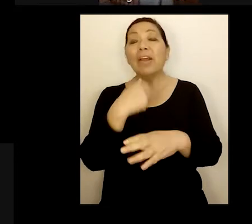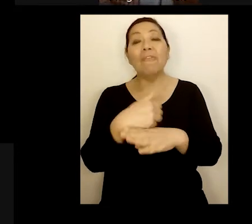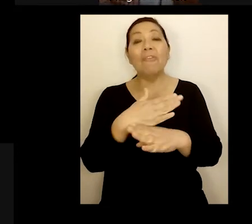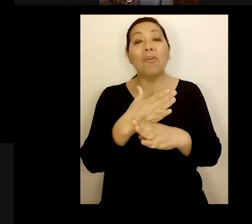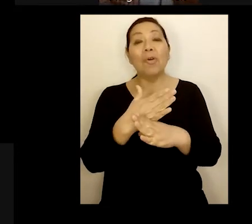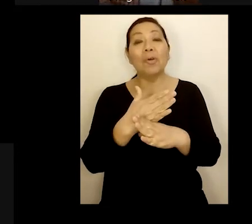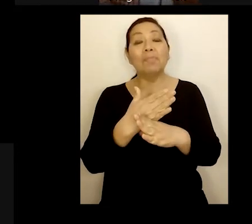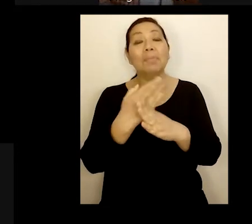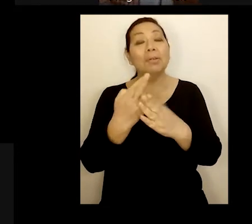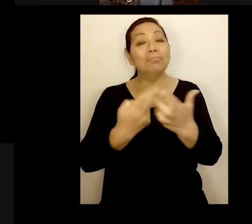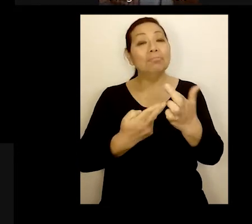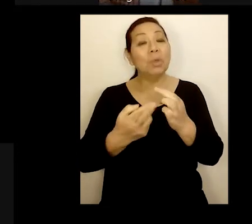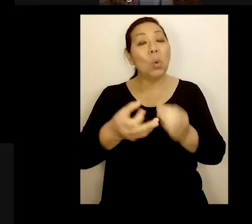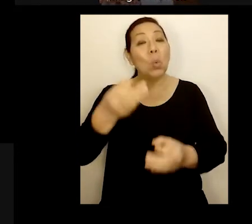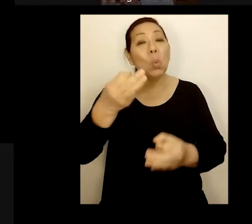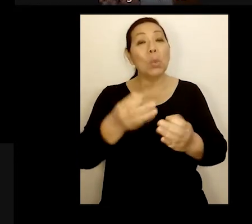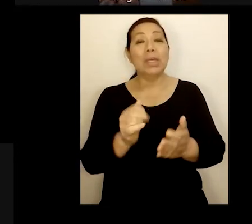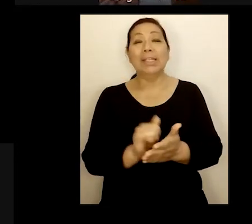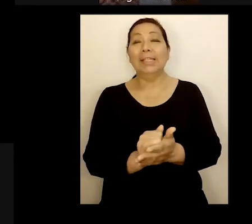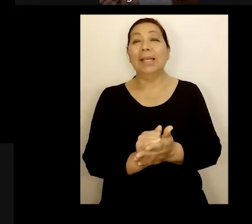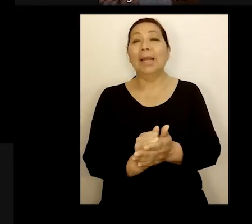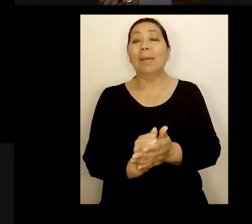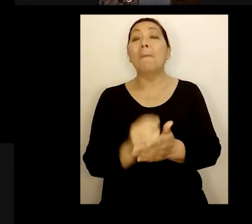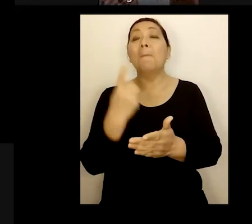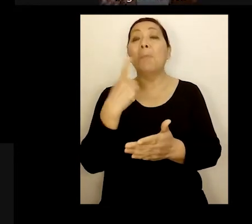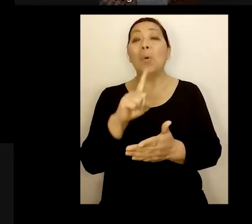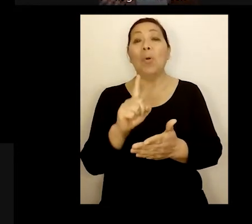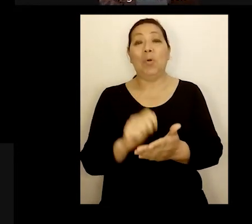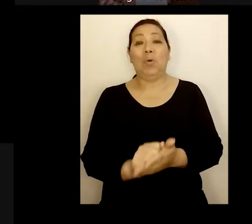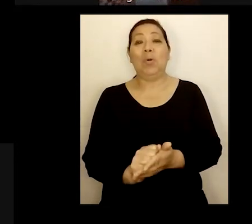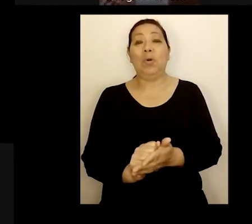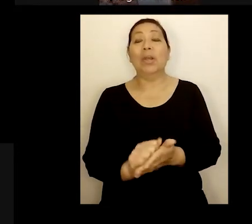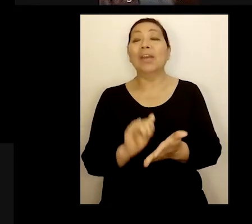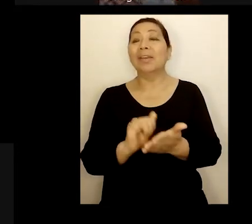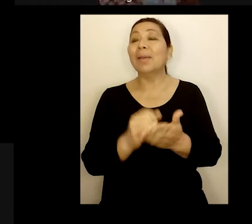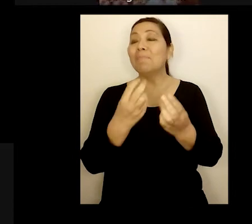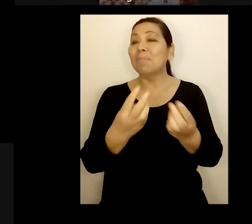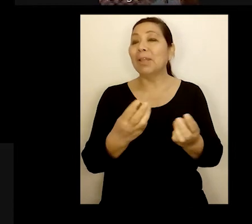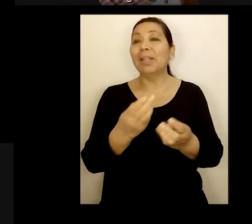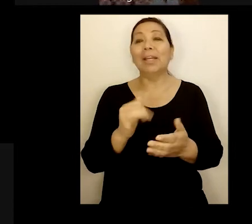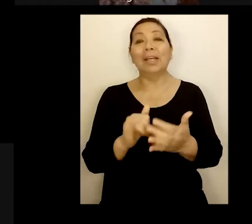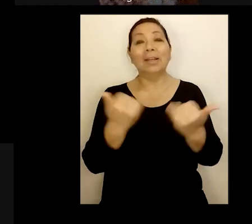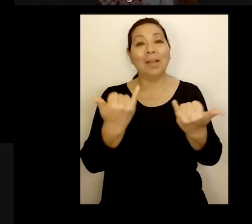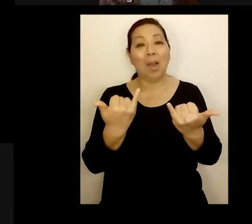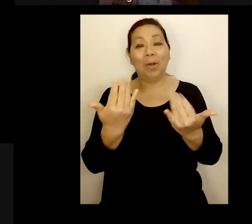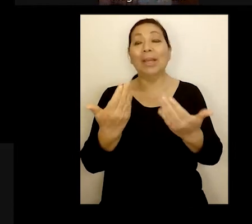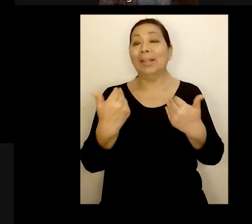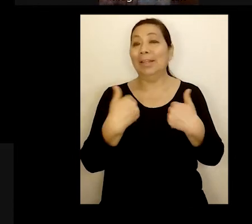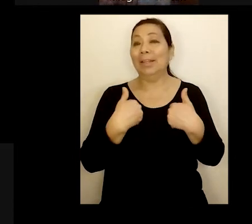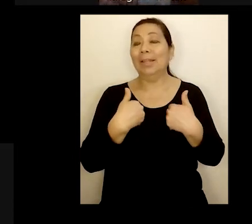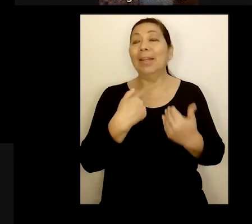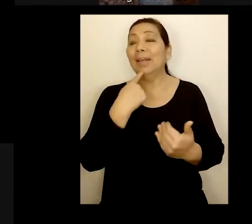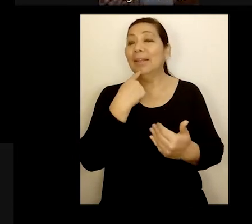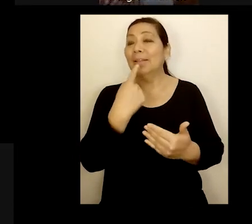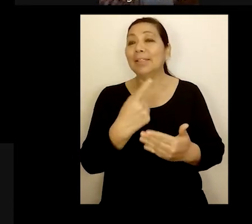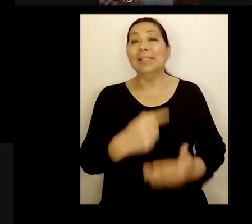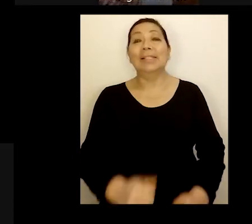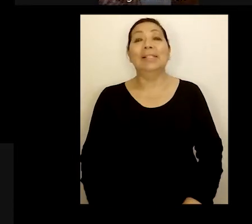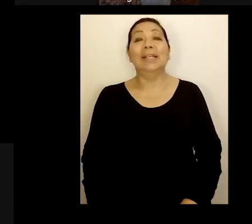motivación de las resoluciones judiciales postuladas y que son materia de cuestionamiento en esta instancia. Es